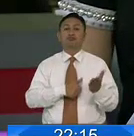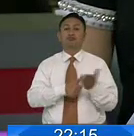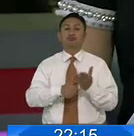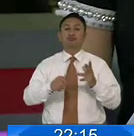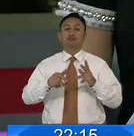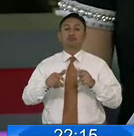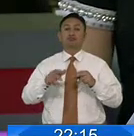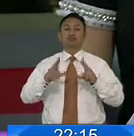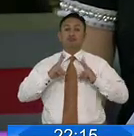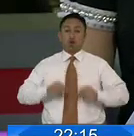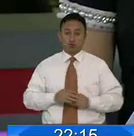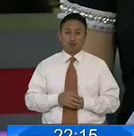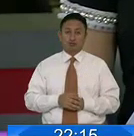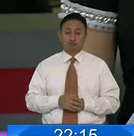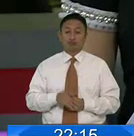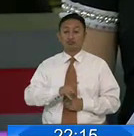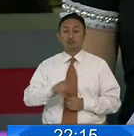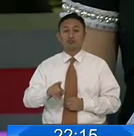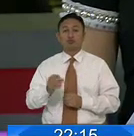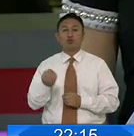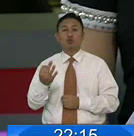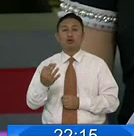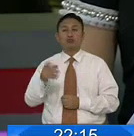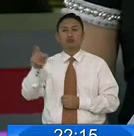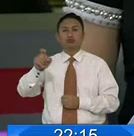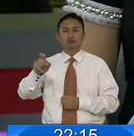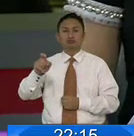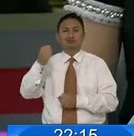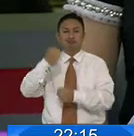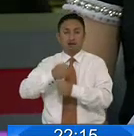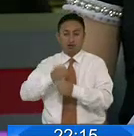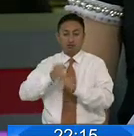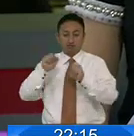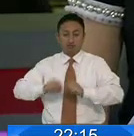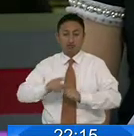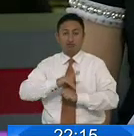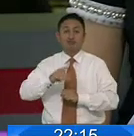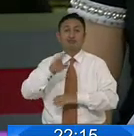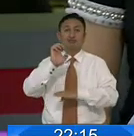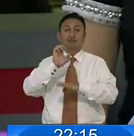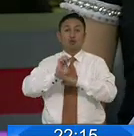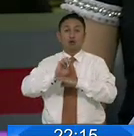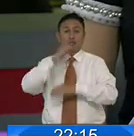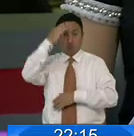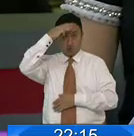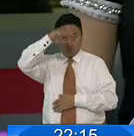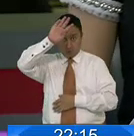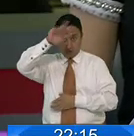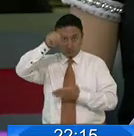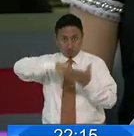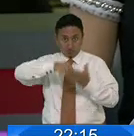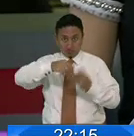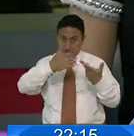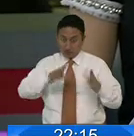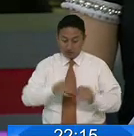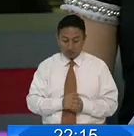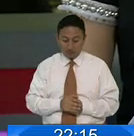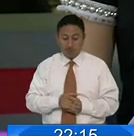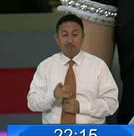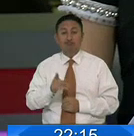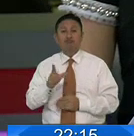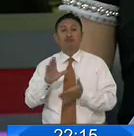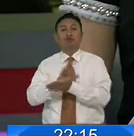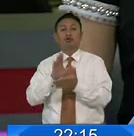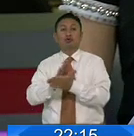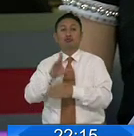publicó la lista de especialidades que se requieren tras del fin del convenio entre ecuador y cuba el colegio de médicos de pichincha asegura que los